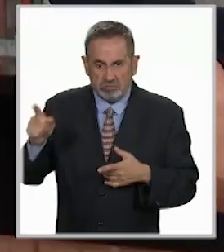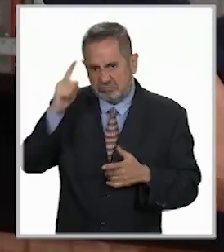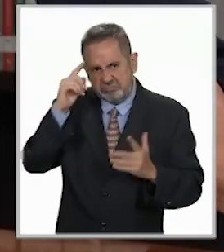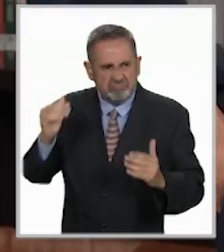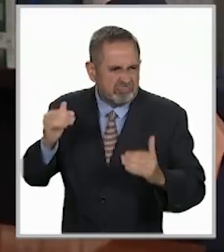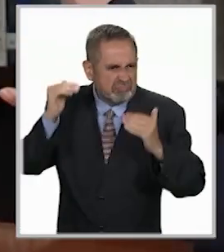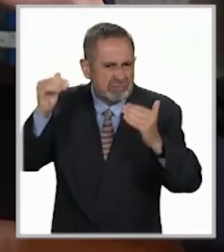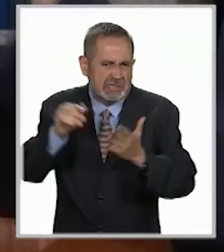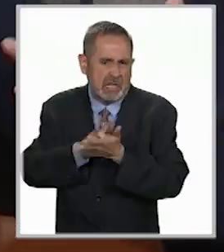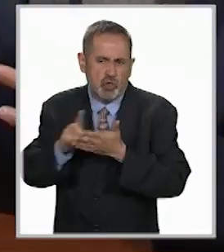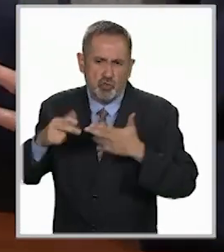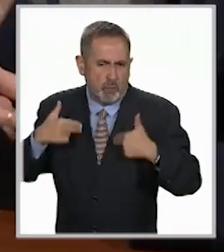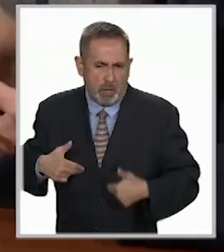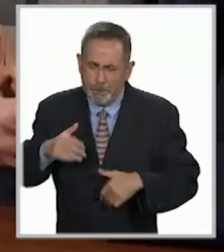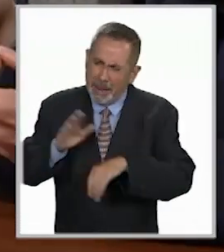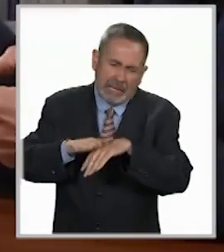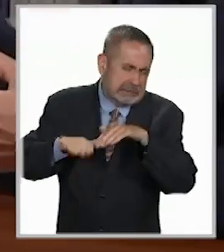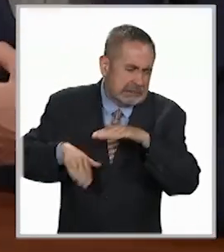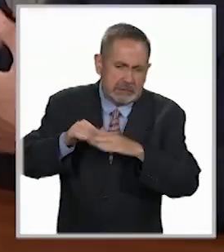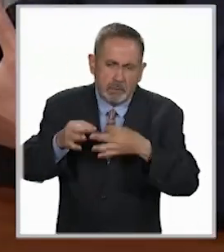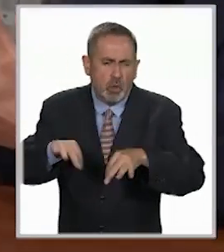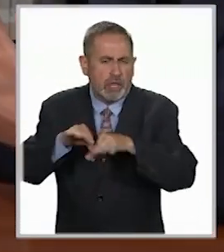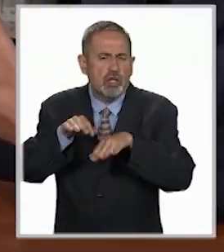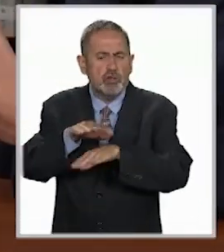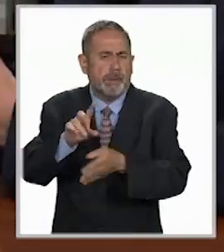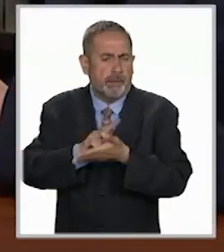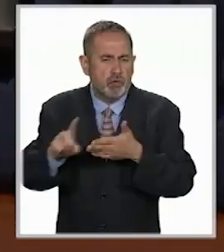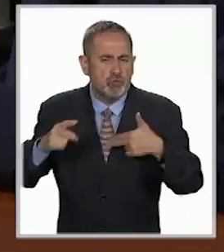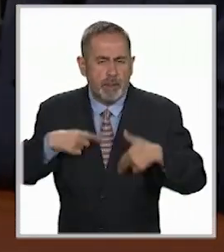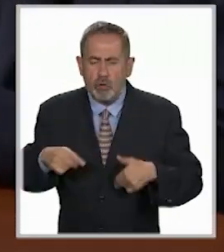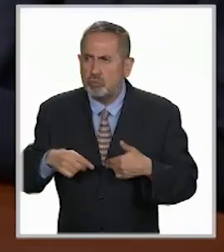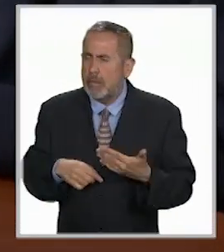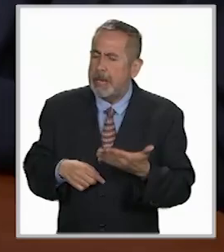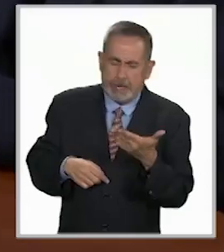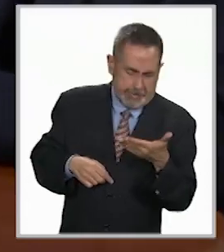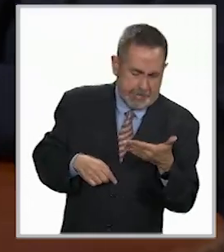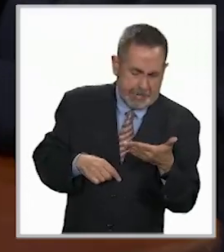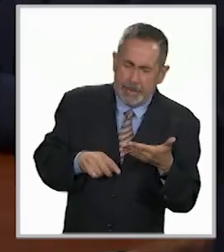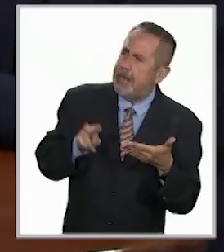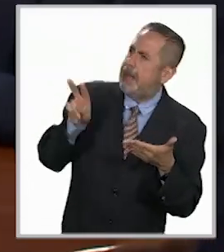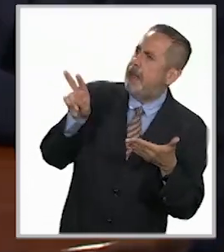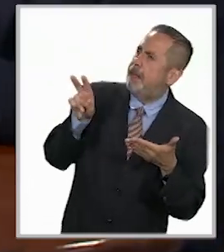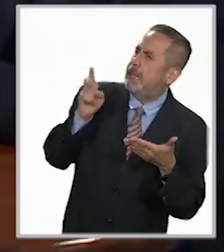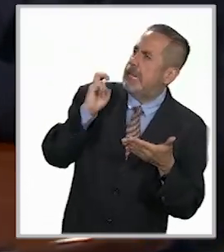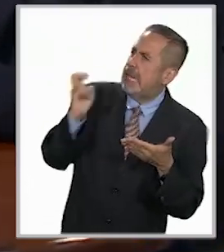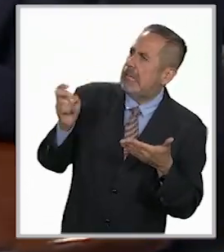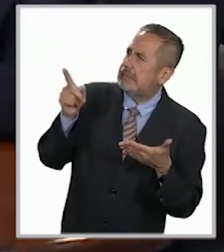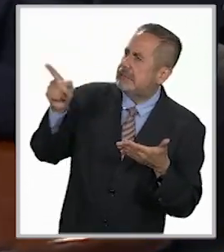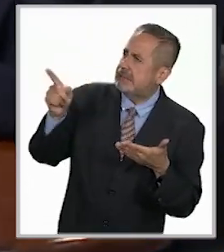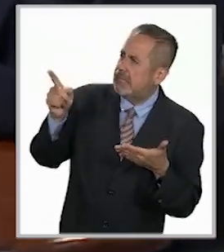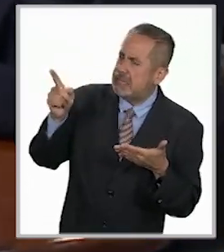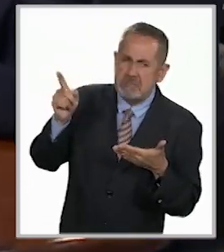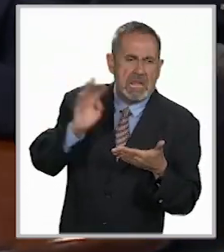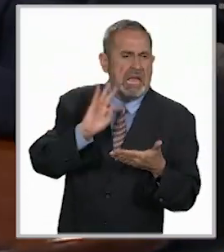son los más altos estándares en materia de derechos humanos. Es lo más avanzado que hay y me puede servir para interpretar y para